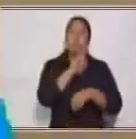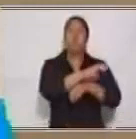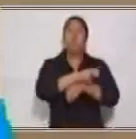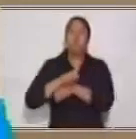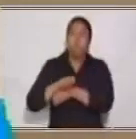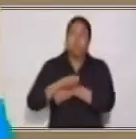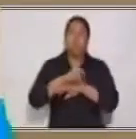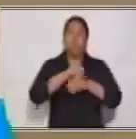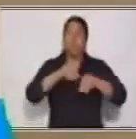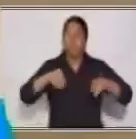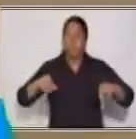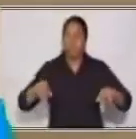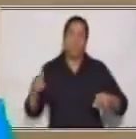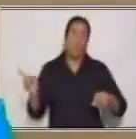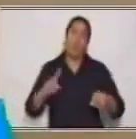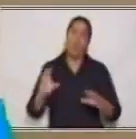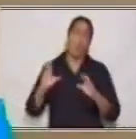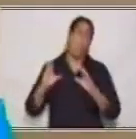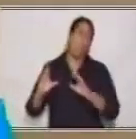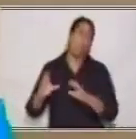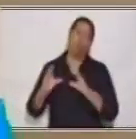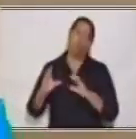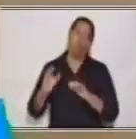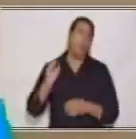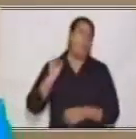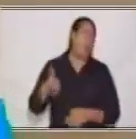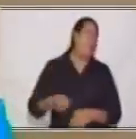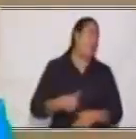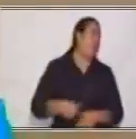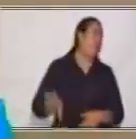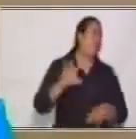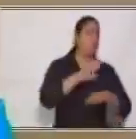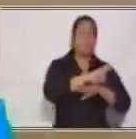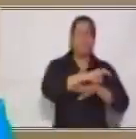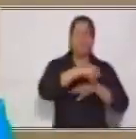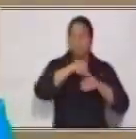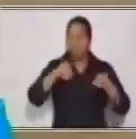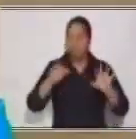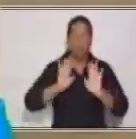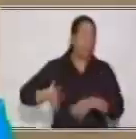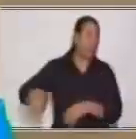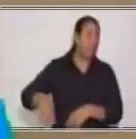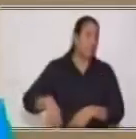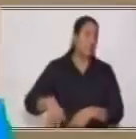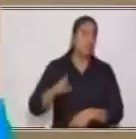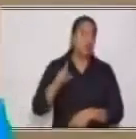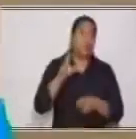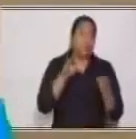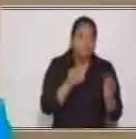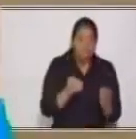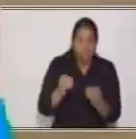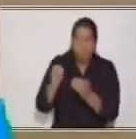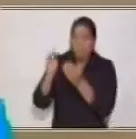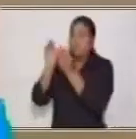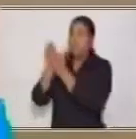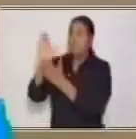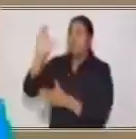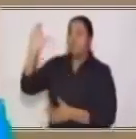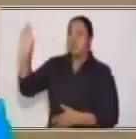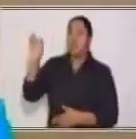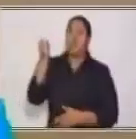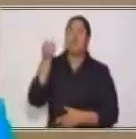cuidó. Podemos colocarle acá y podemos colocar el número